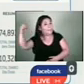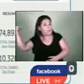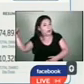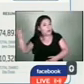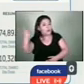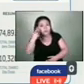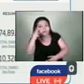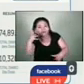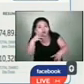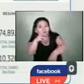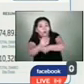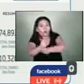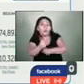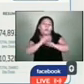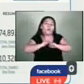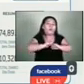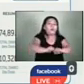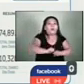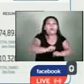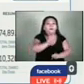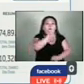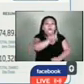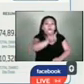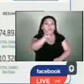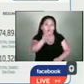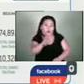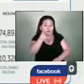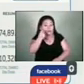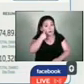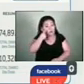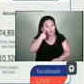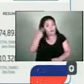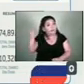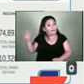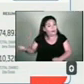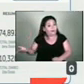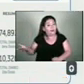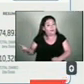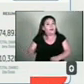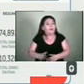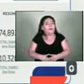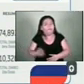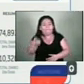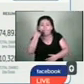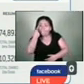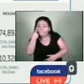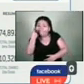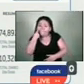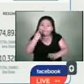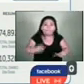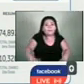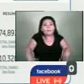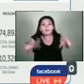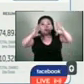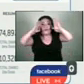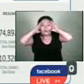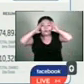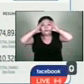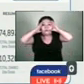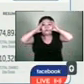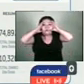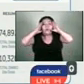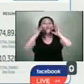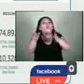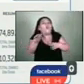casos, 12 personas fallecidas. Hay que prestarle mucha atención, muchísima atención a